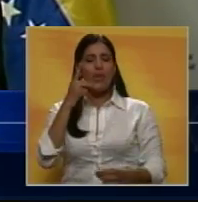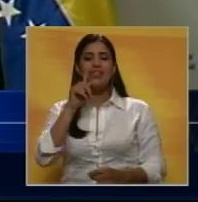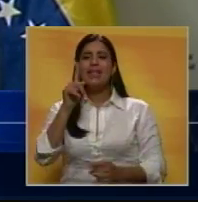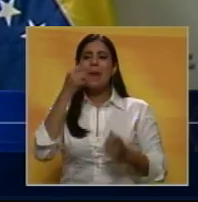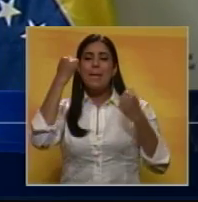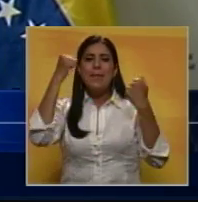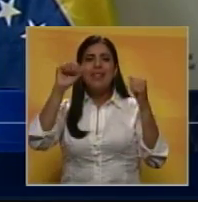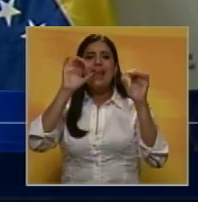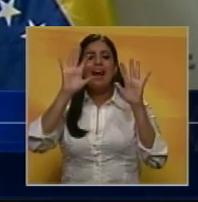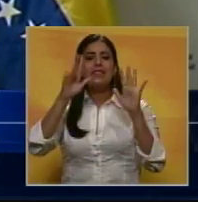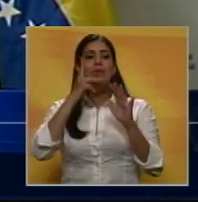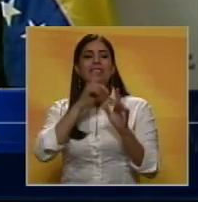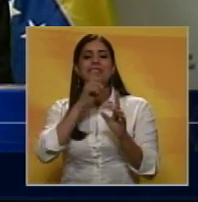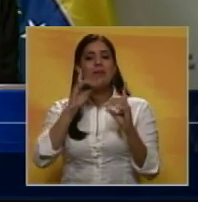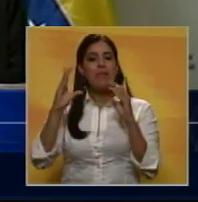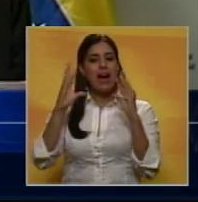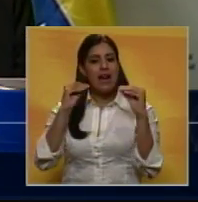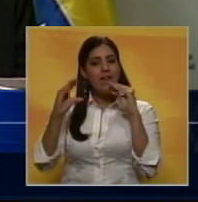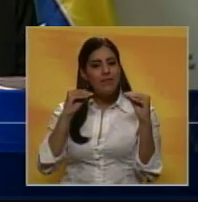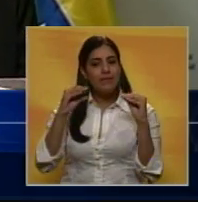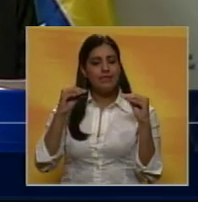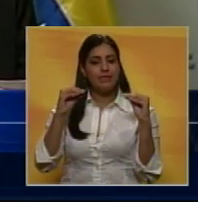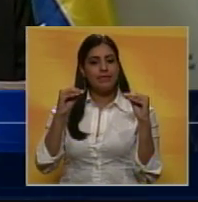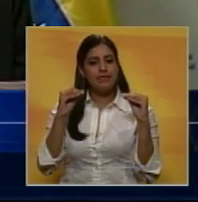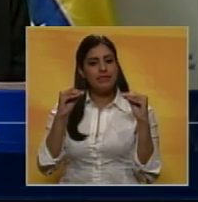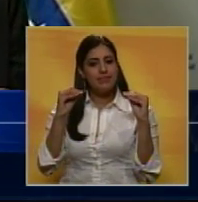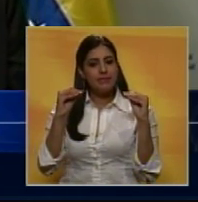el ejercicio del diálogo